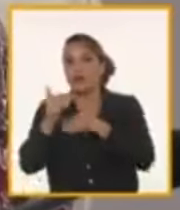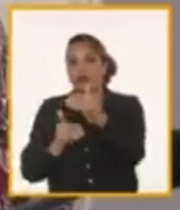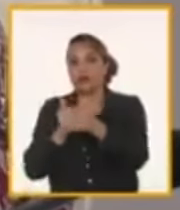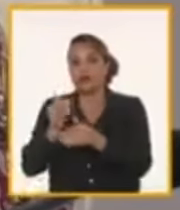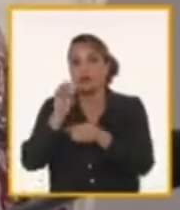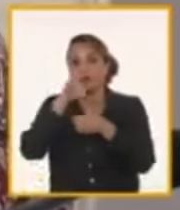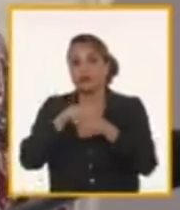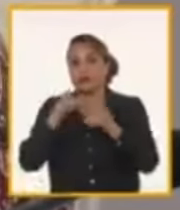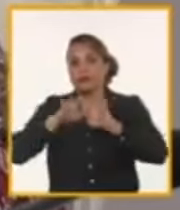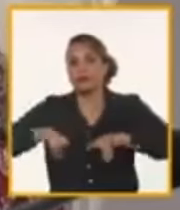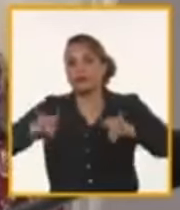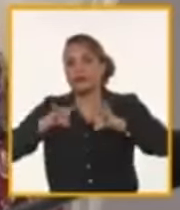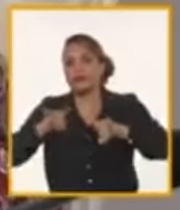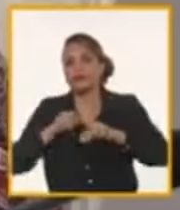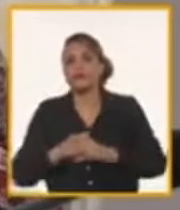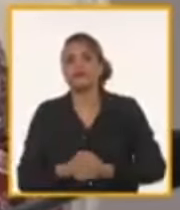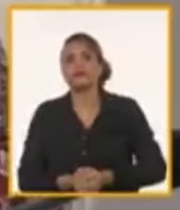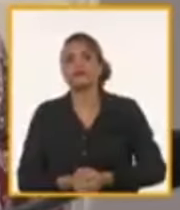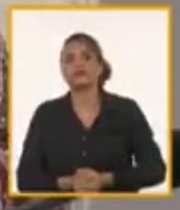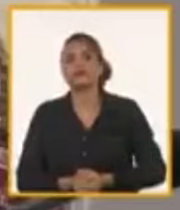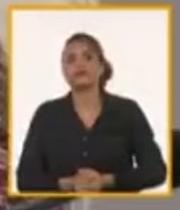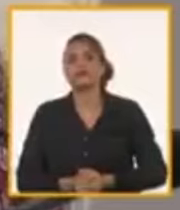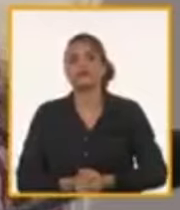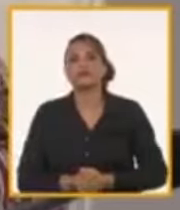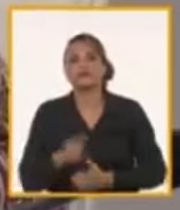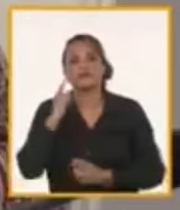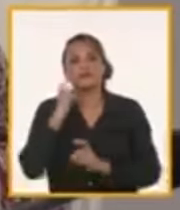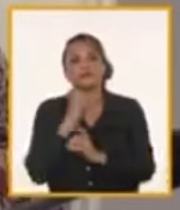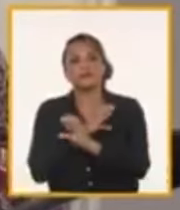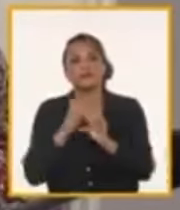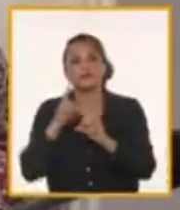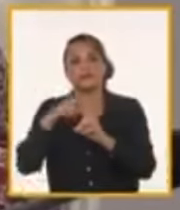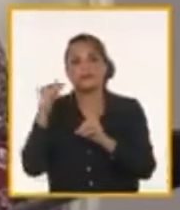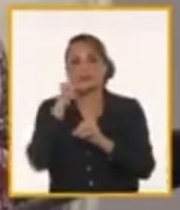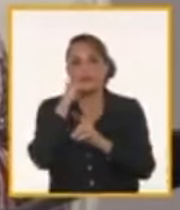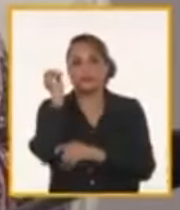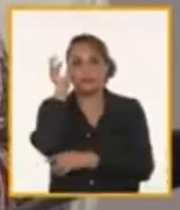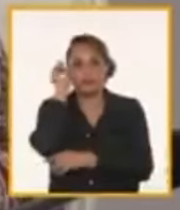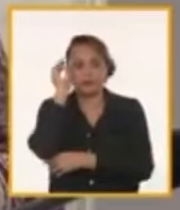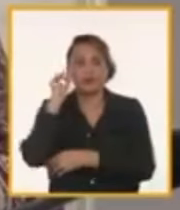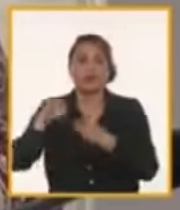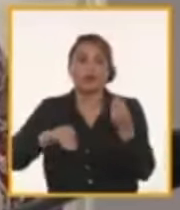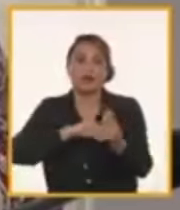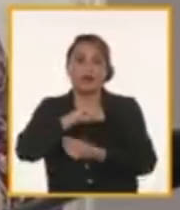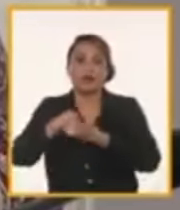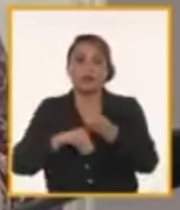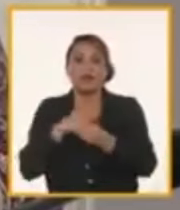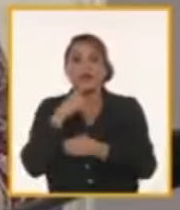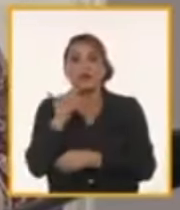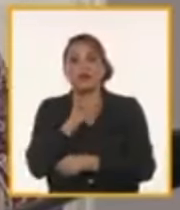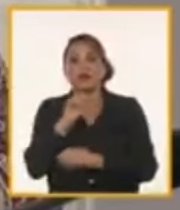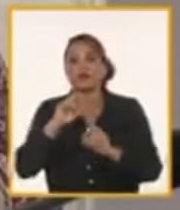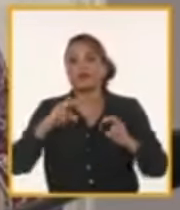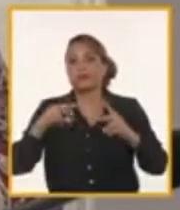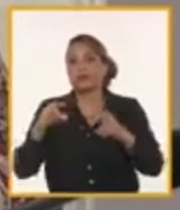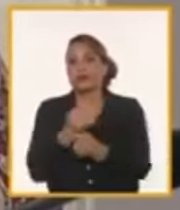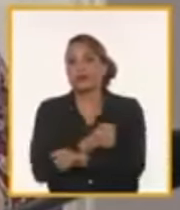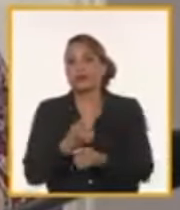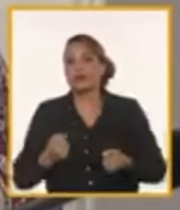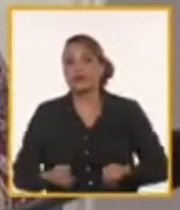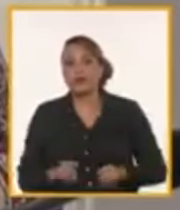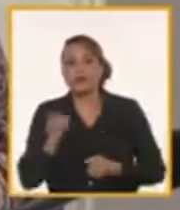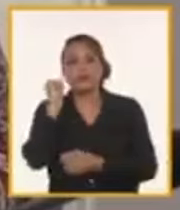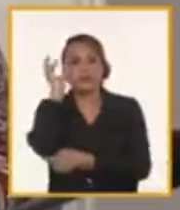universidades y entidades en ciencia tecnología e Innovación contexto adverso pero a pesar de todo se ha multiplicado el esfuerzo las